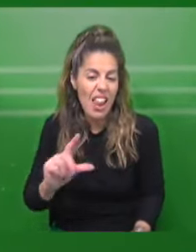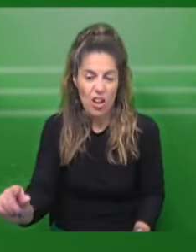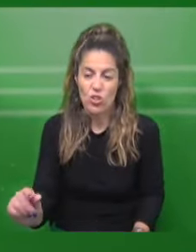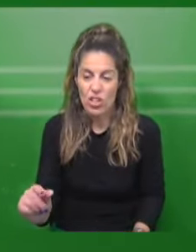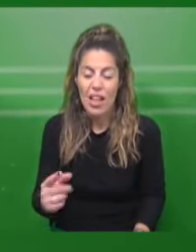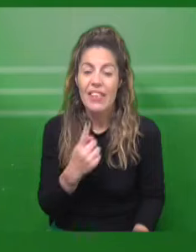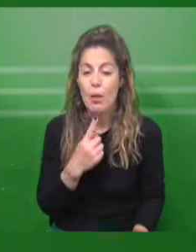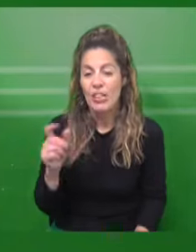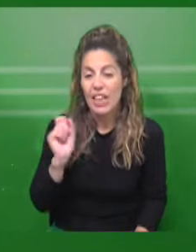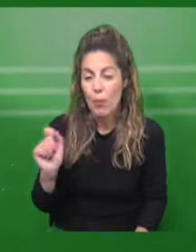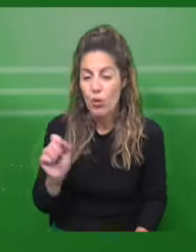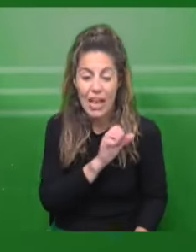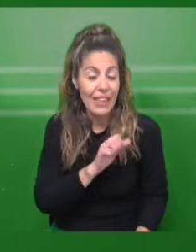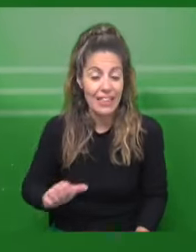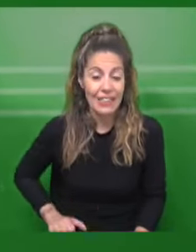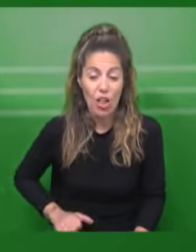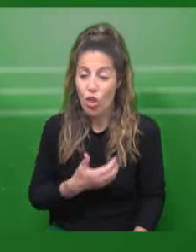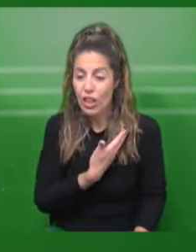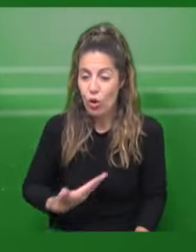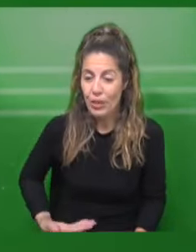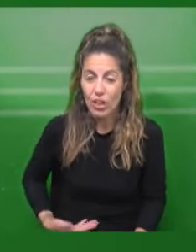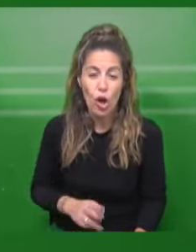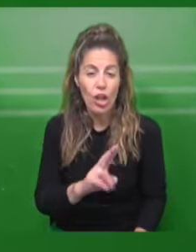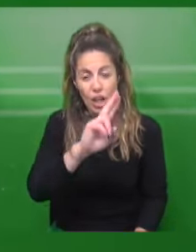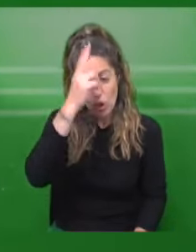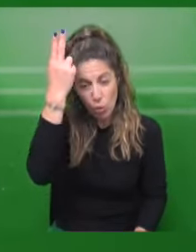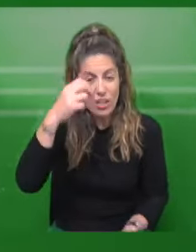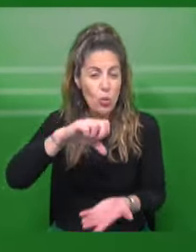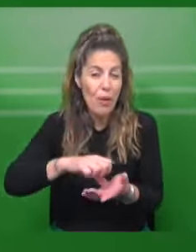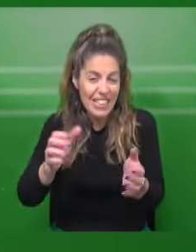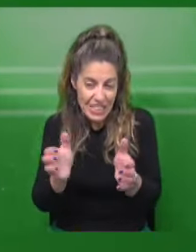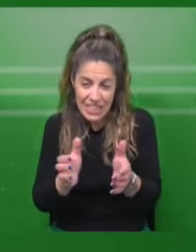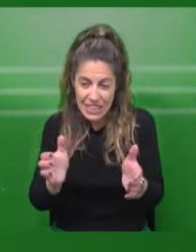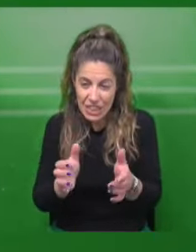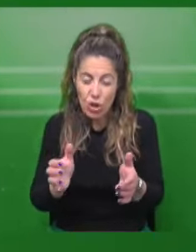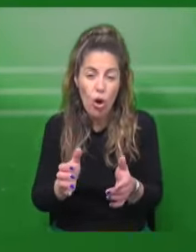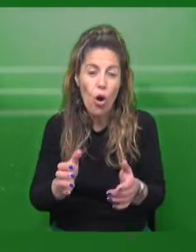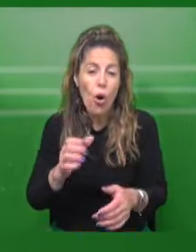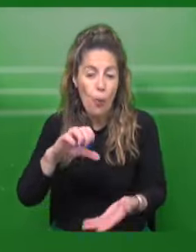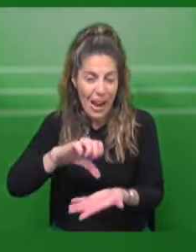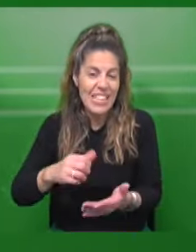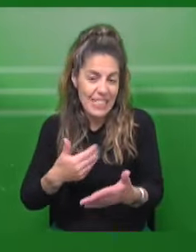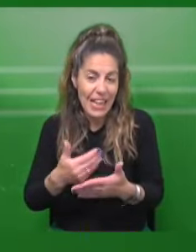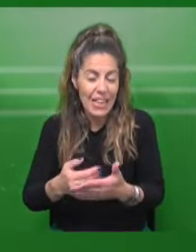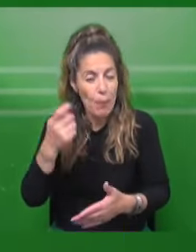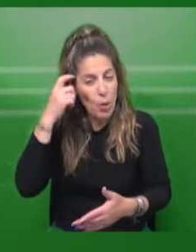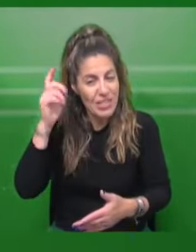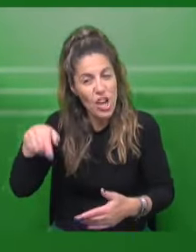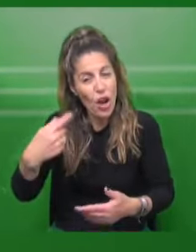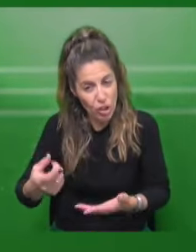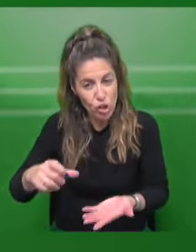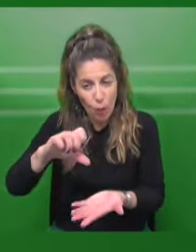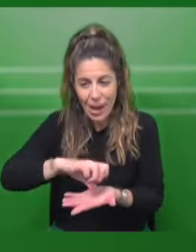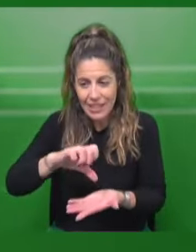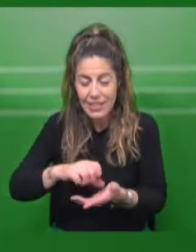públicas del Estado de los gobiernos en Uruguay somos un país muy chico y es un país de cercanías pero piénsenlo en otras escalas también